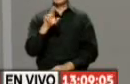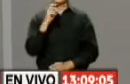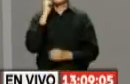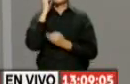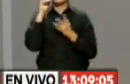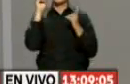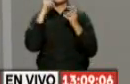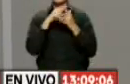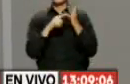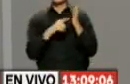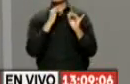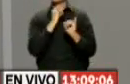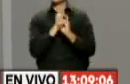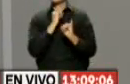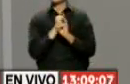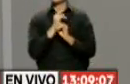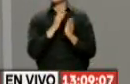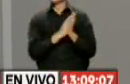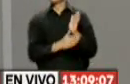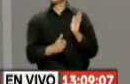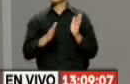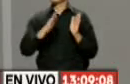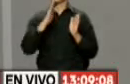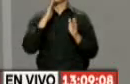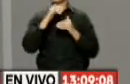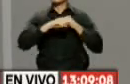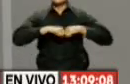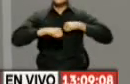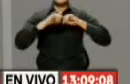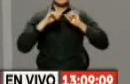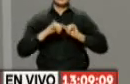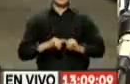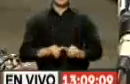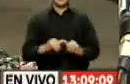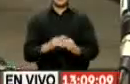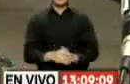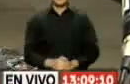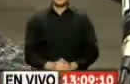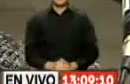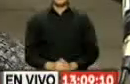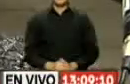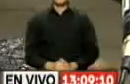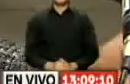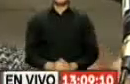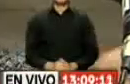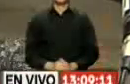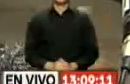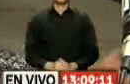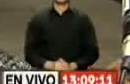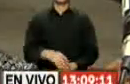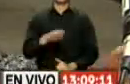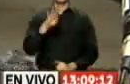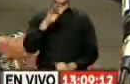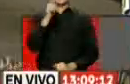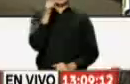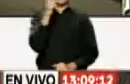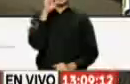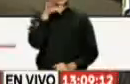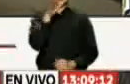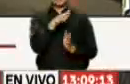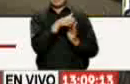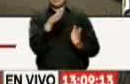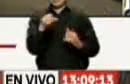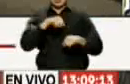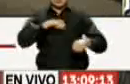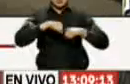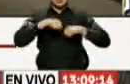resultados obtenidos por esta institución durante sus primeros meses de gestión. Durante estos 4, casi 5 meses de gestión,